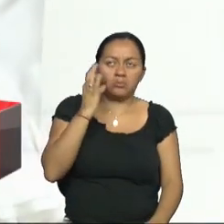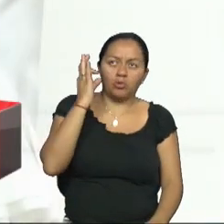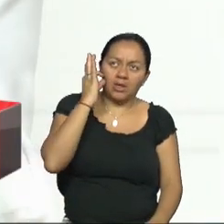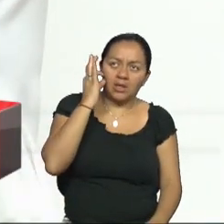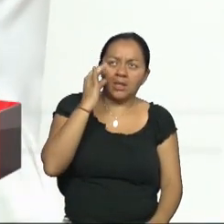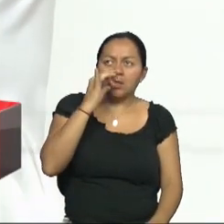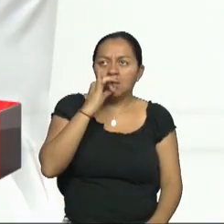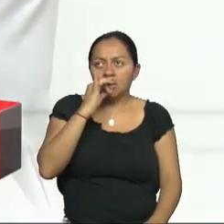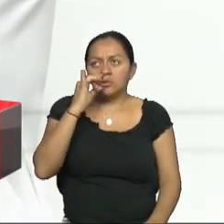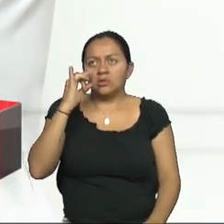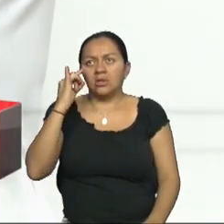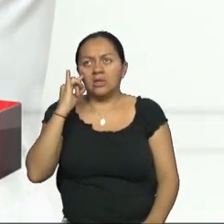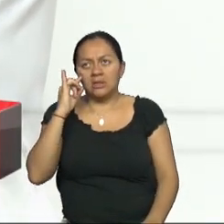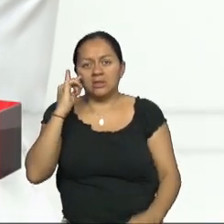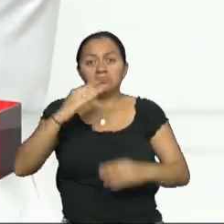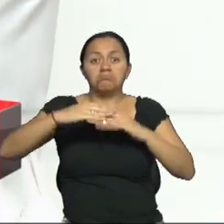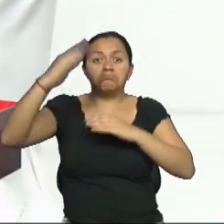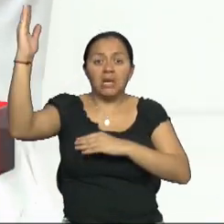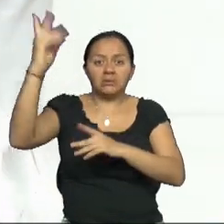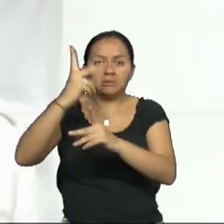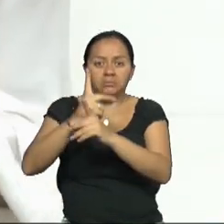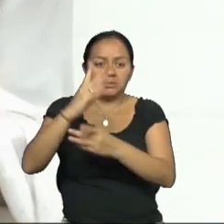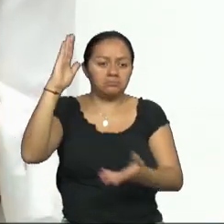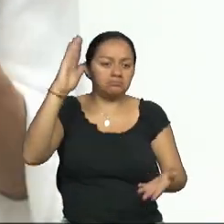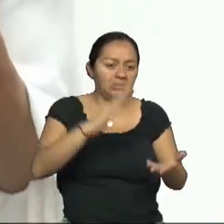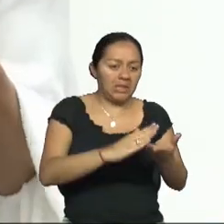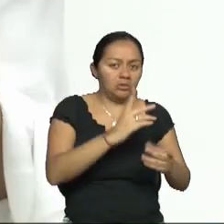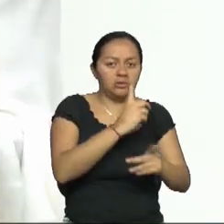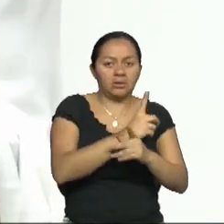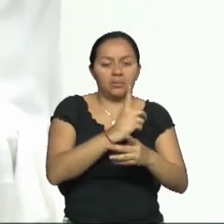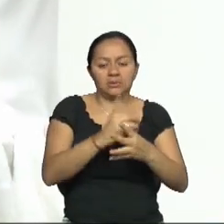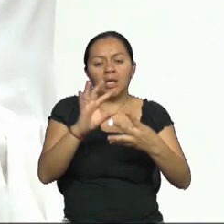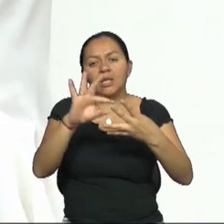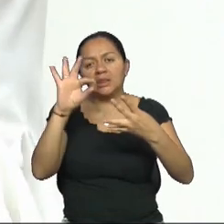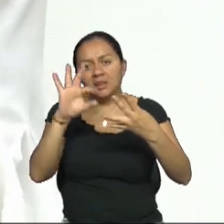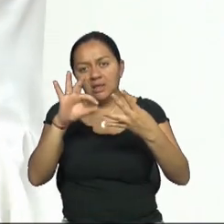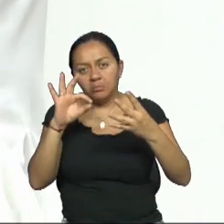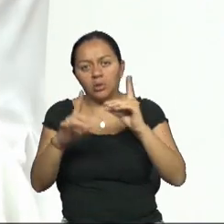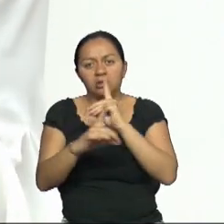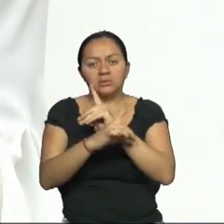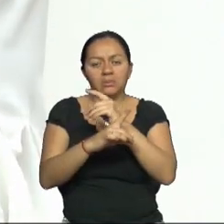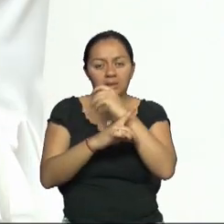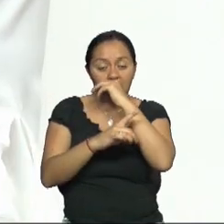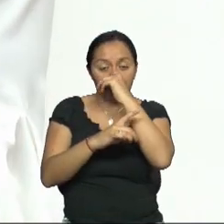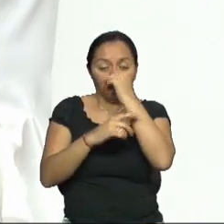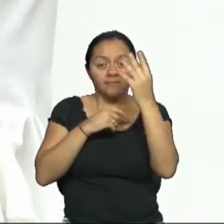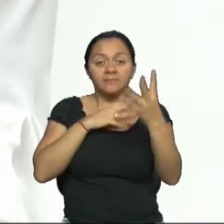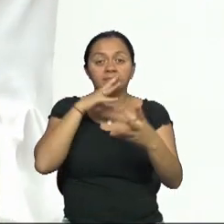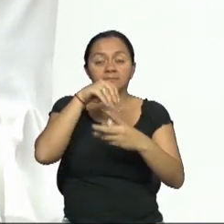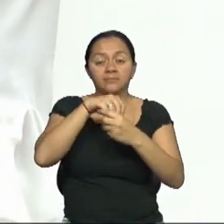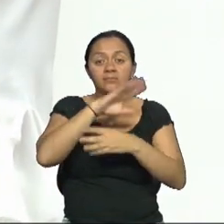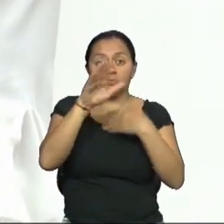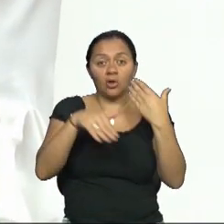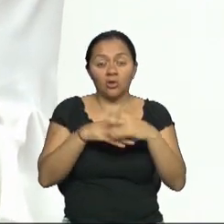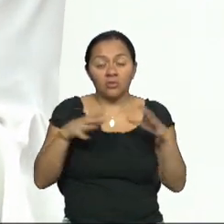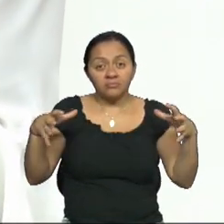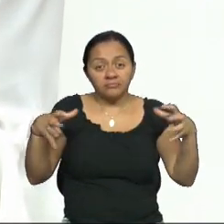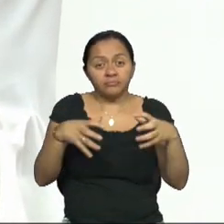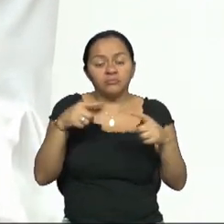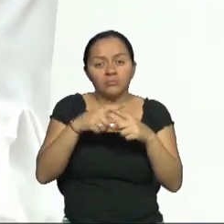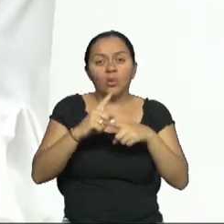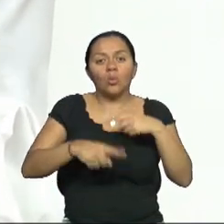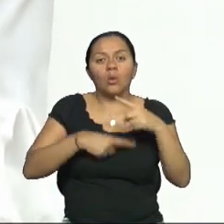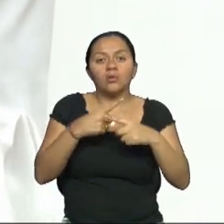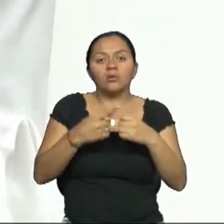y no solo es la discapacidad de los distintos tipos, sino que la discapacidad, o sea, en el momento